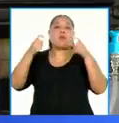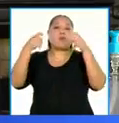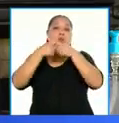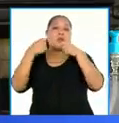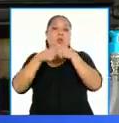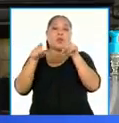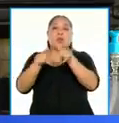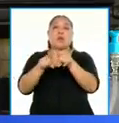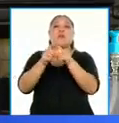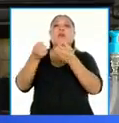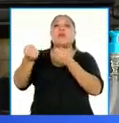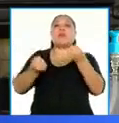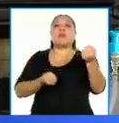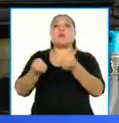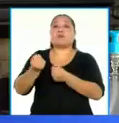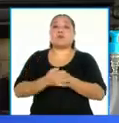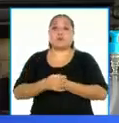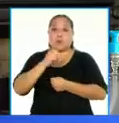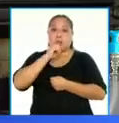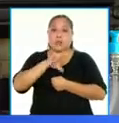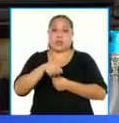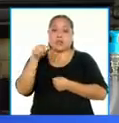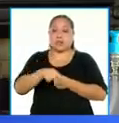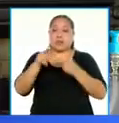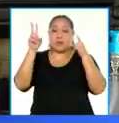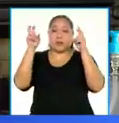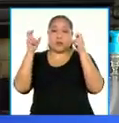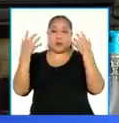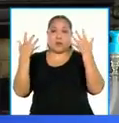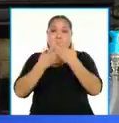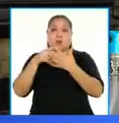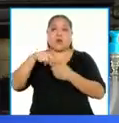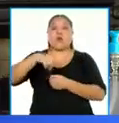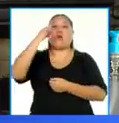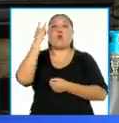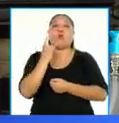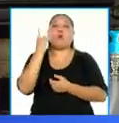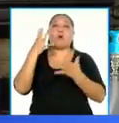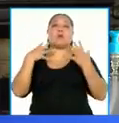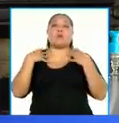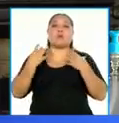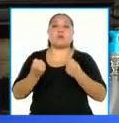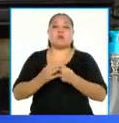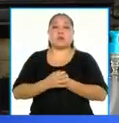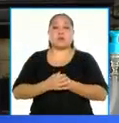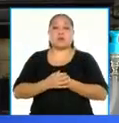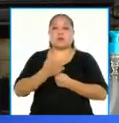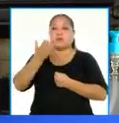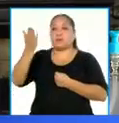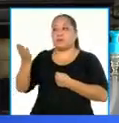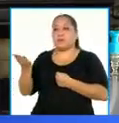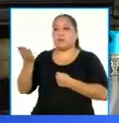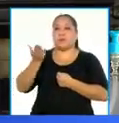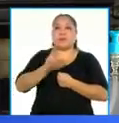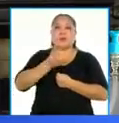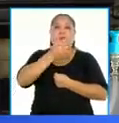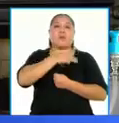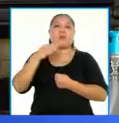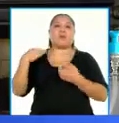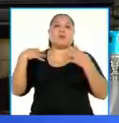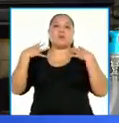transportes. Para referirse a los temas vinculados a la emergencia sanitaria, cedo la palabra al ministro de